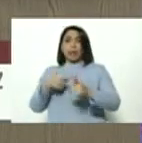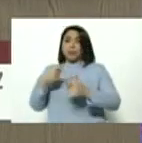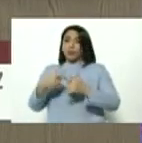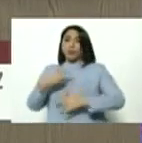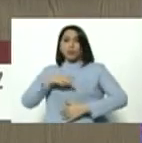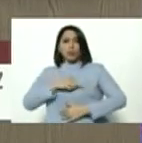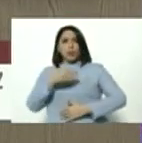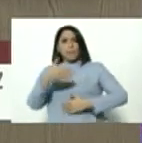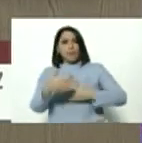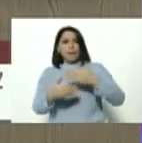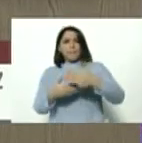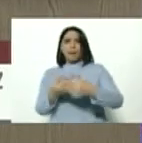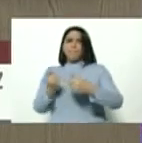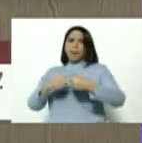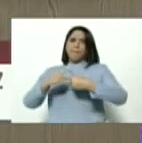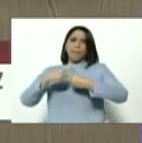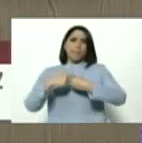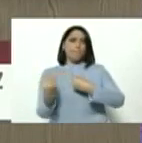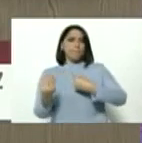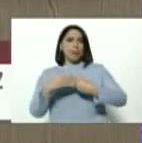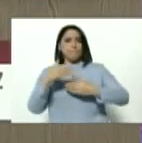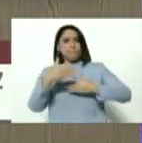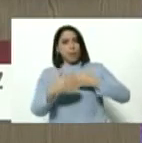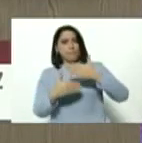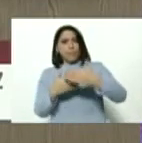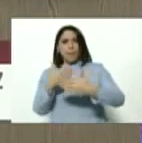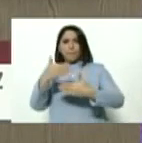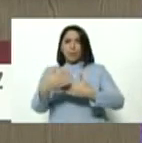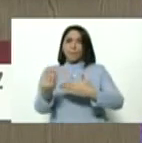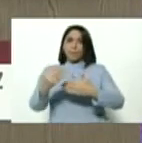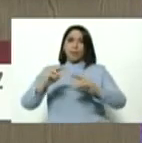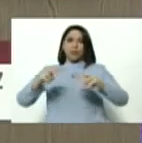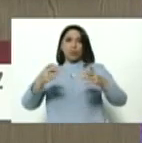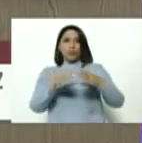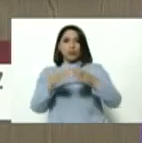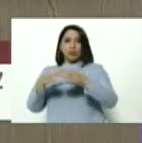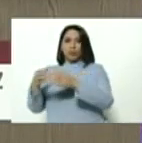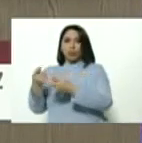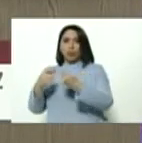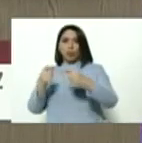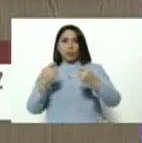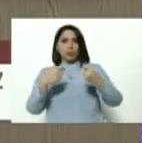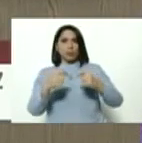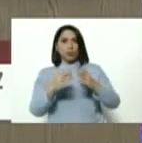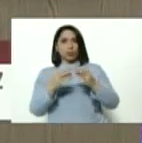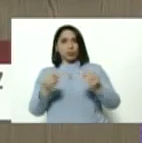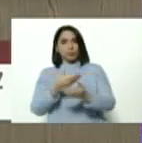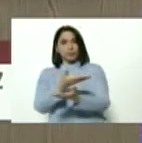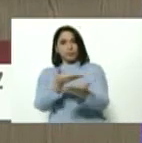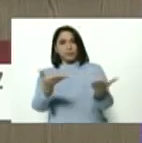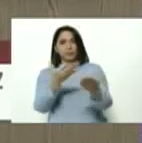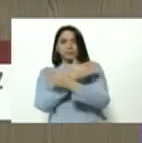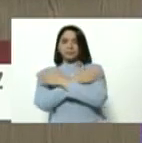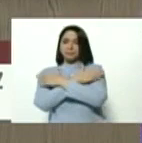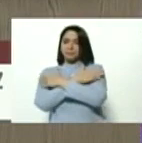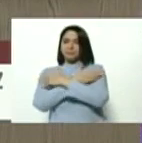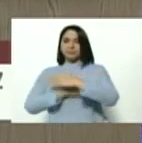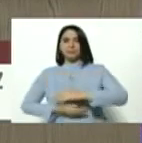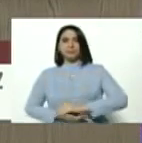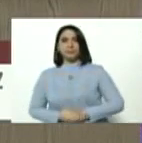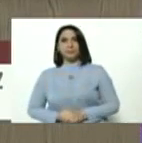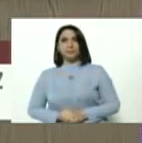iremos incorporando de manera paulatina nuevos sectores. Les mando a todas y a todos un gran abrazo y